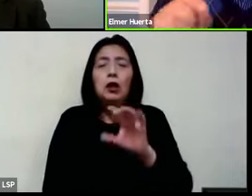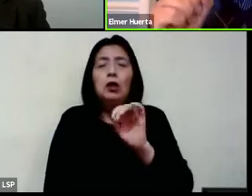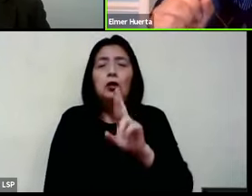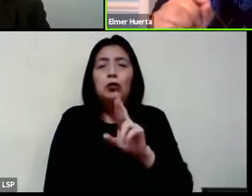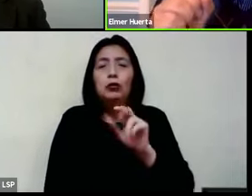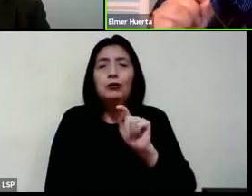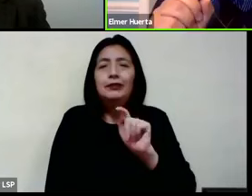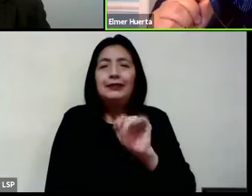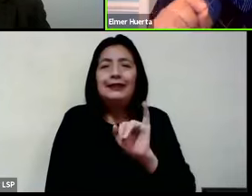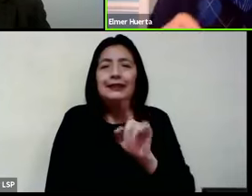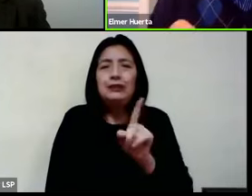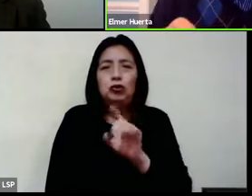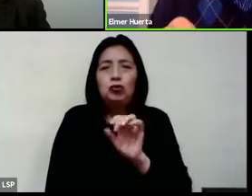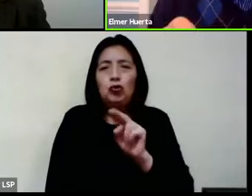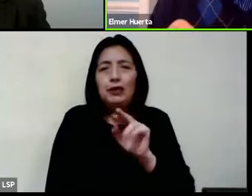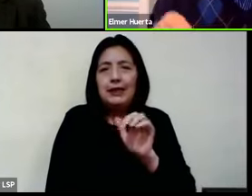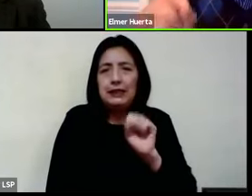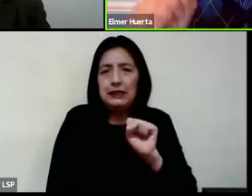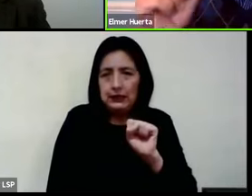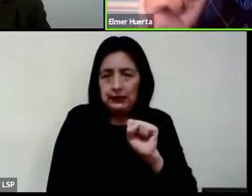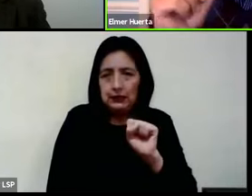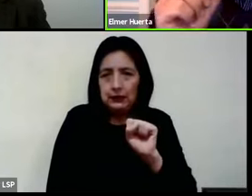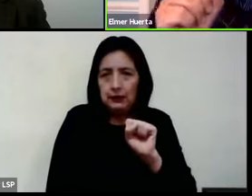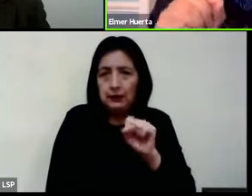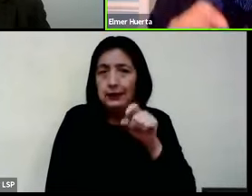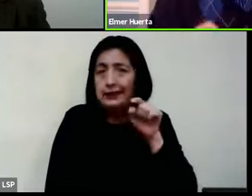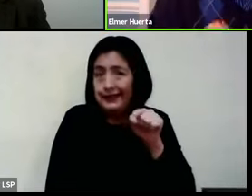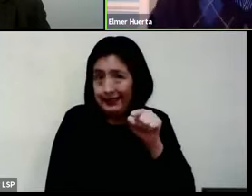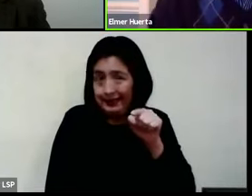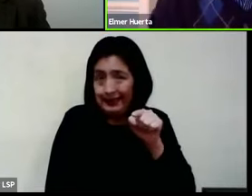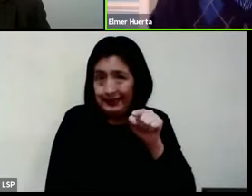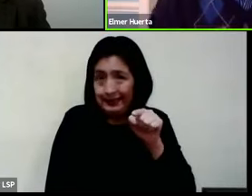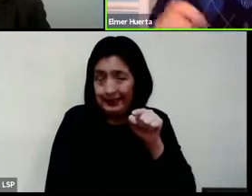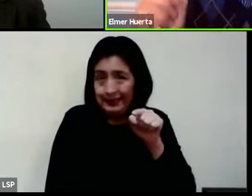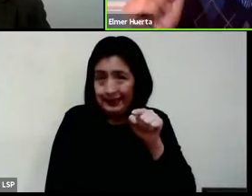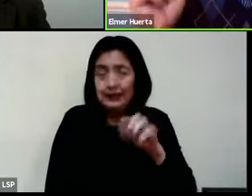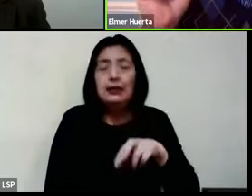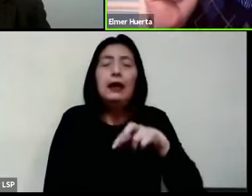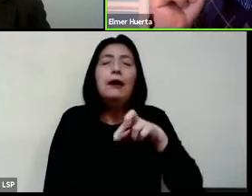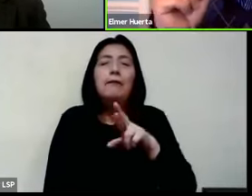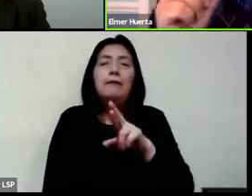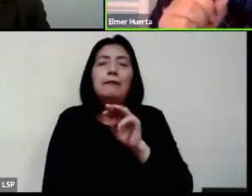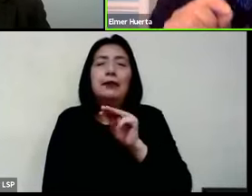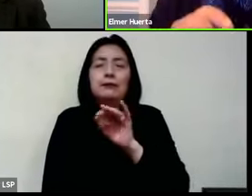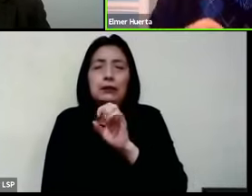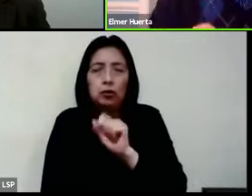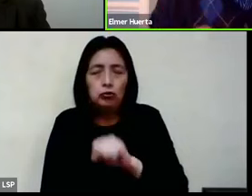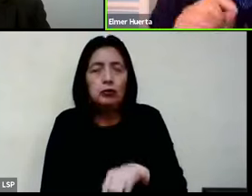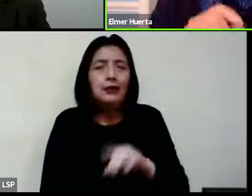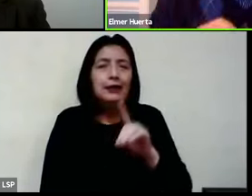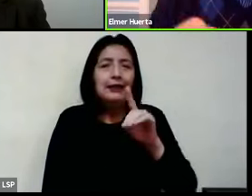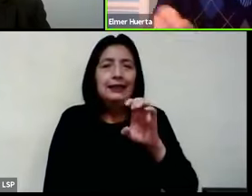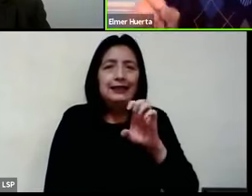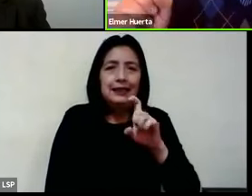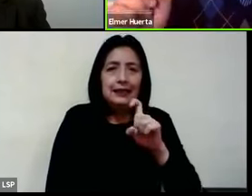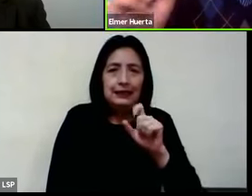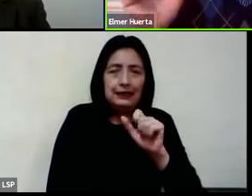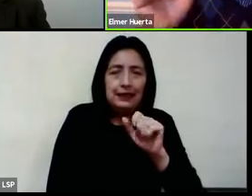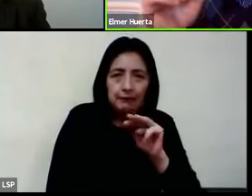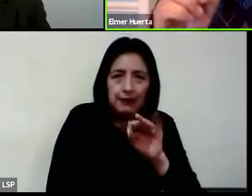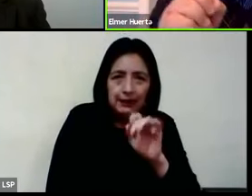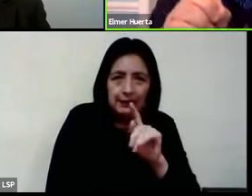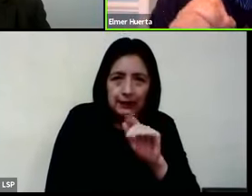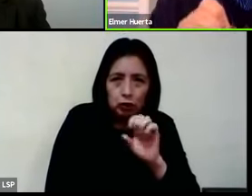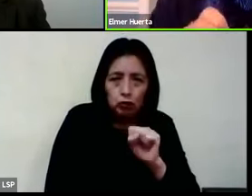Cortisonas. Cortisonas. Aquí está la prednisona, aquí está la dexametasona, aquí está